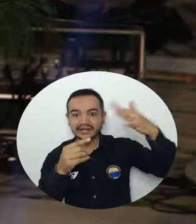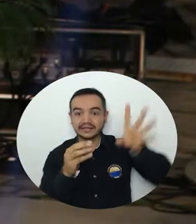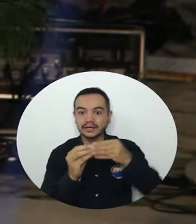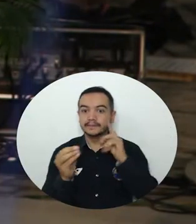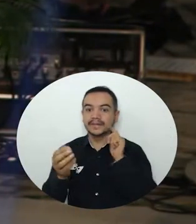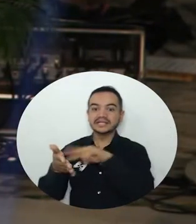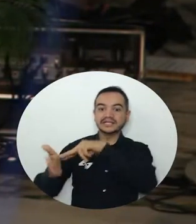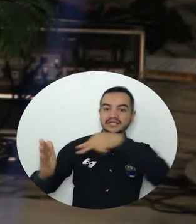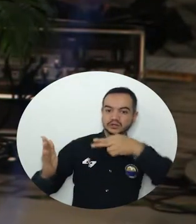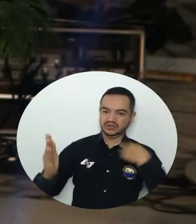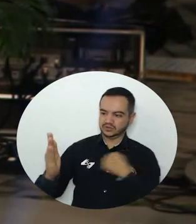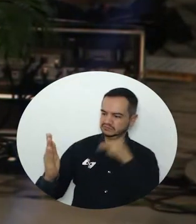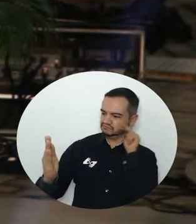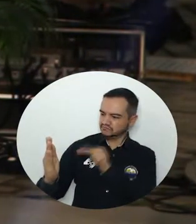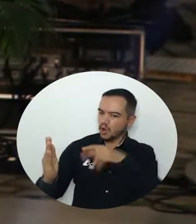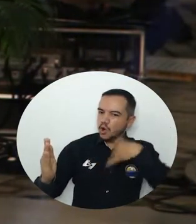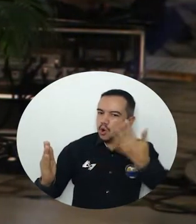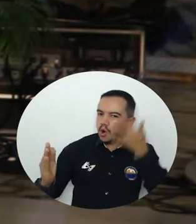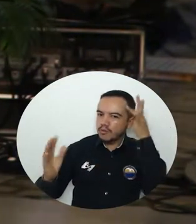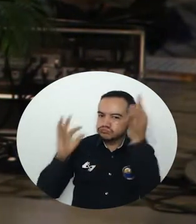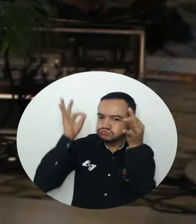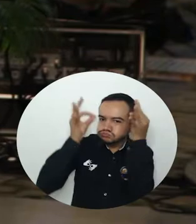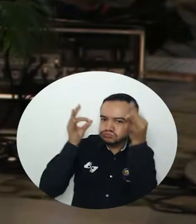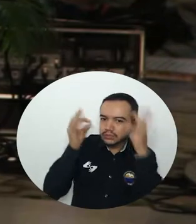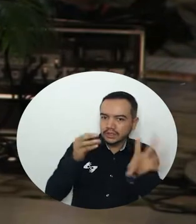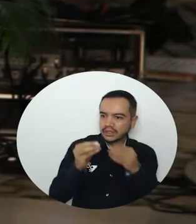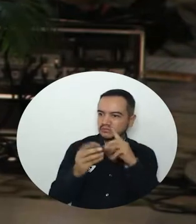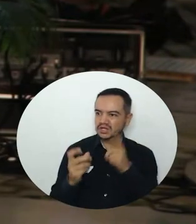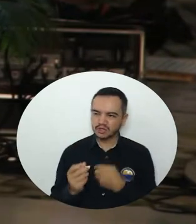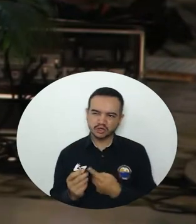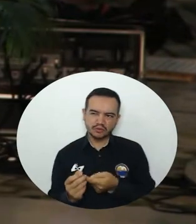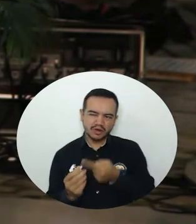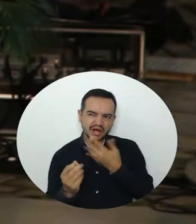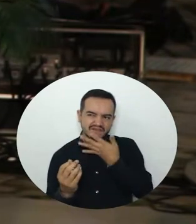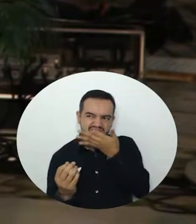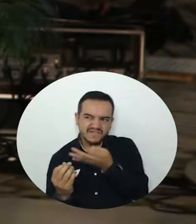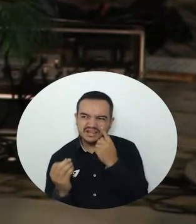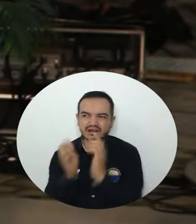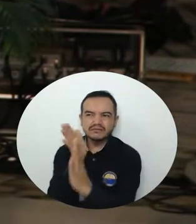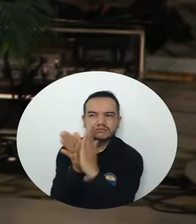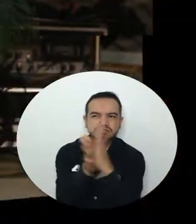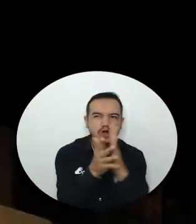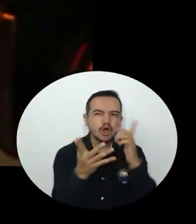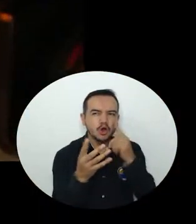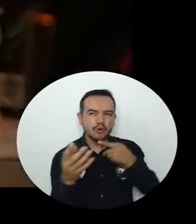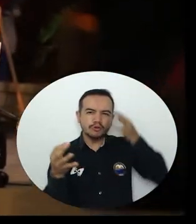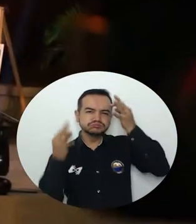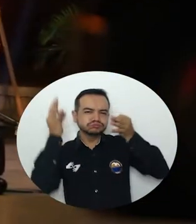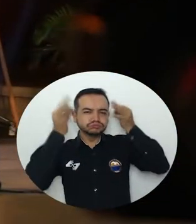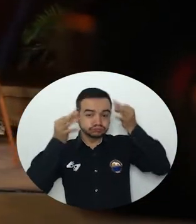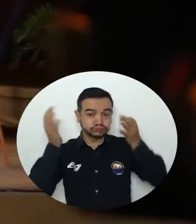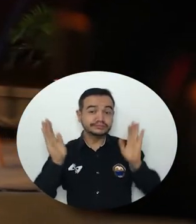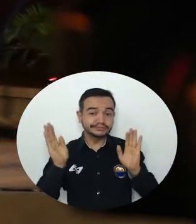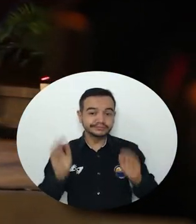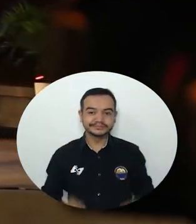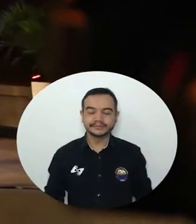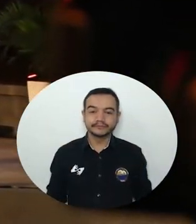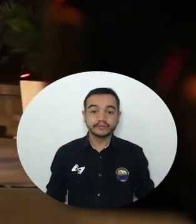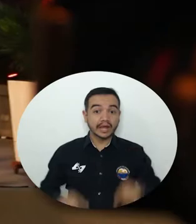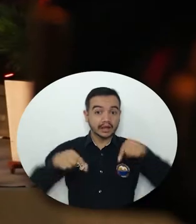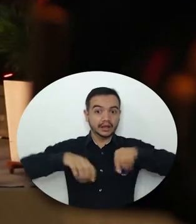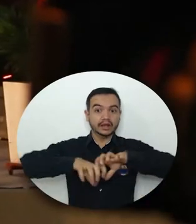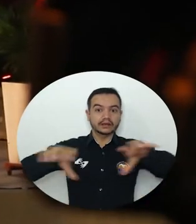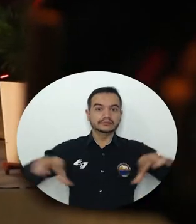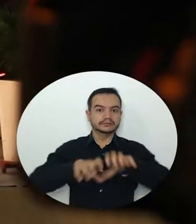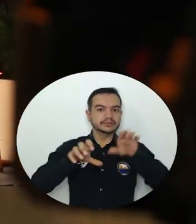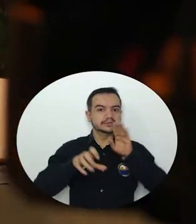que la tecnología seamos críticos frente a eso y deconstruyamos discursos y realidades que a veces nos venden. En la